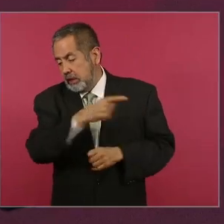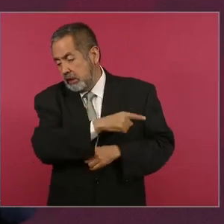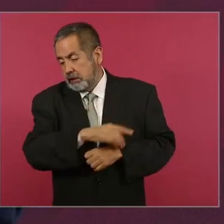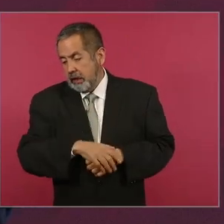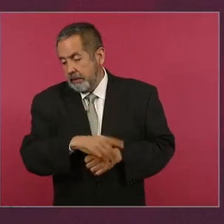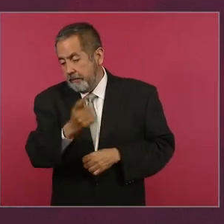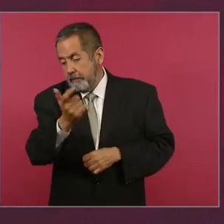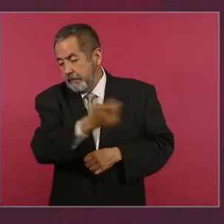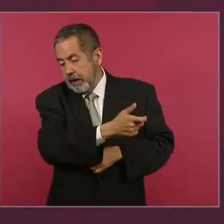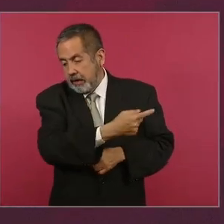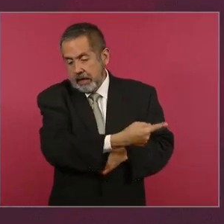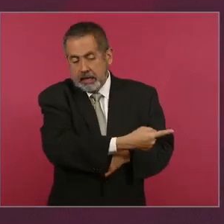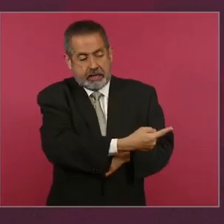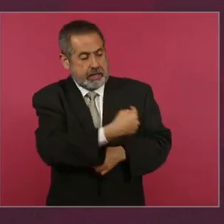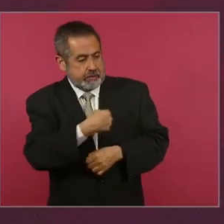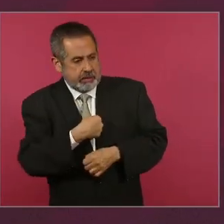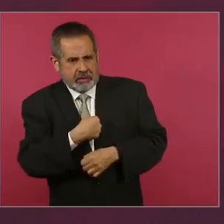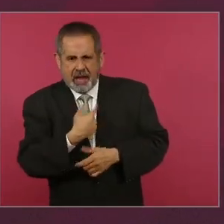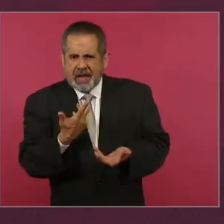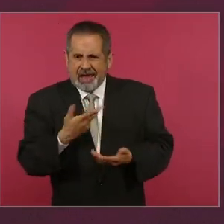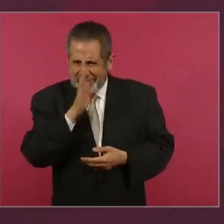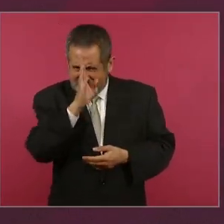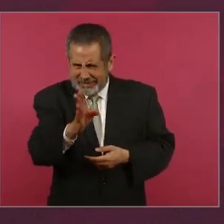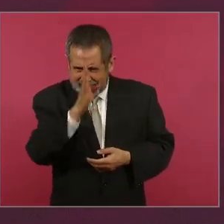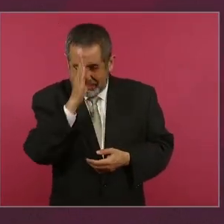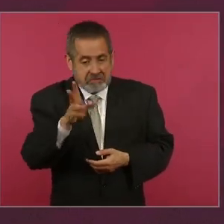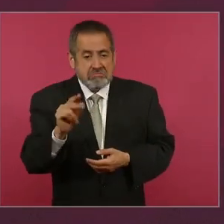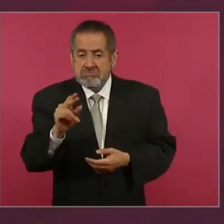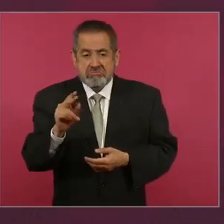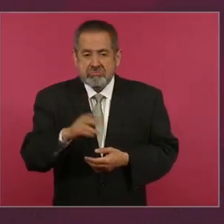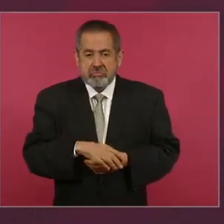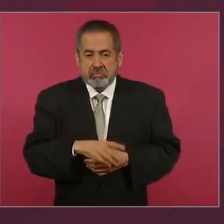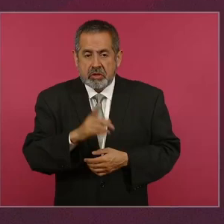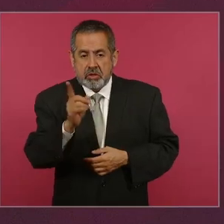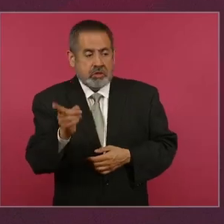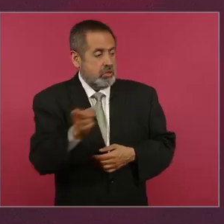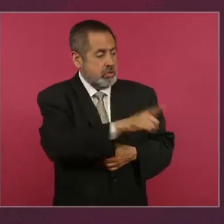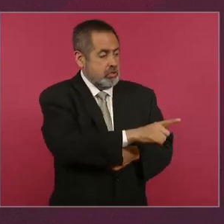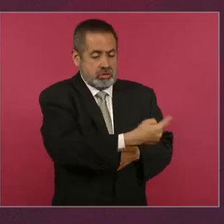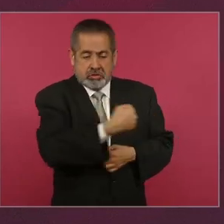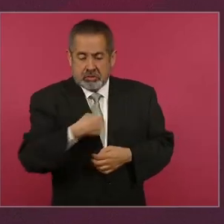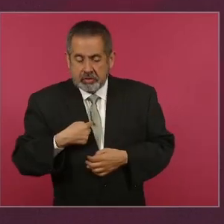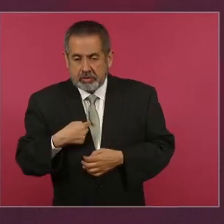Y entonces se necesitaba una MIA,